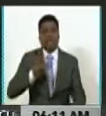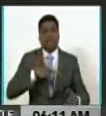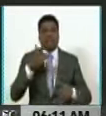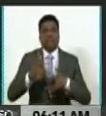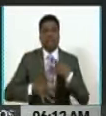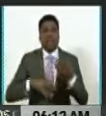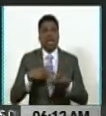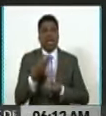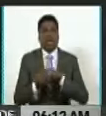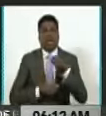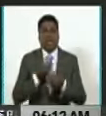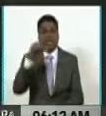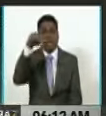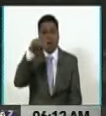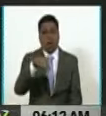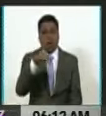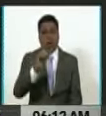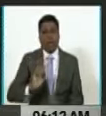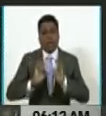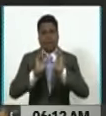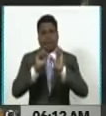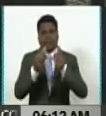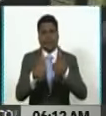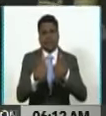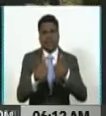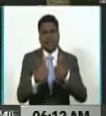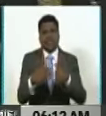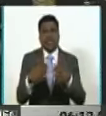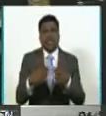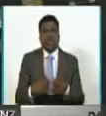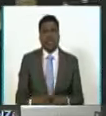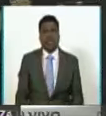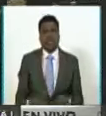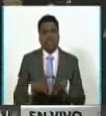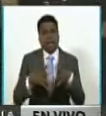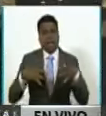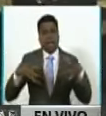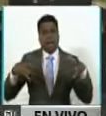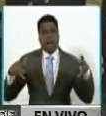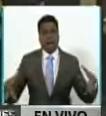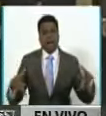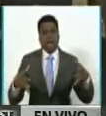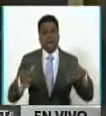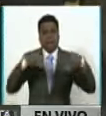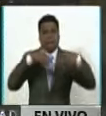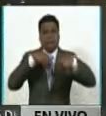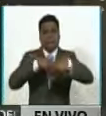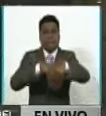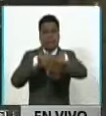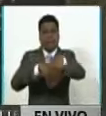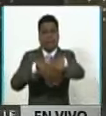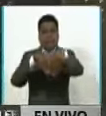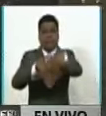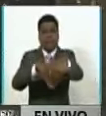realiza hoy para dar inicio entonces a este gran desfile cívico-militar.